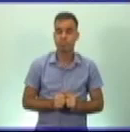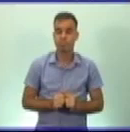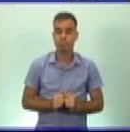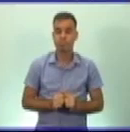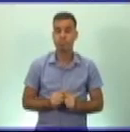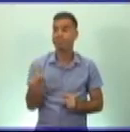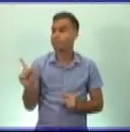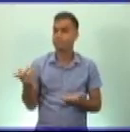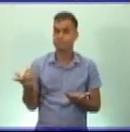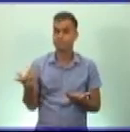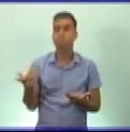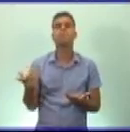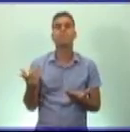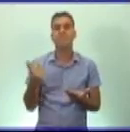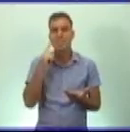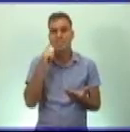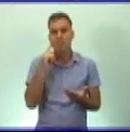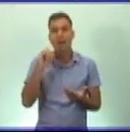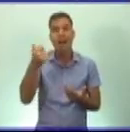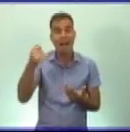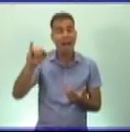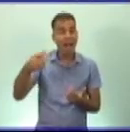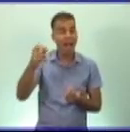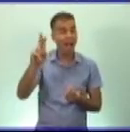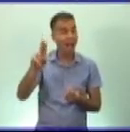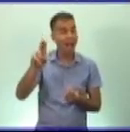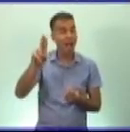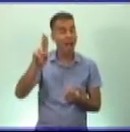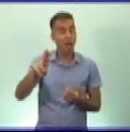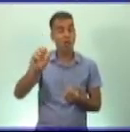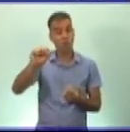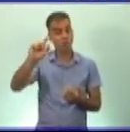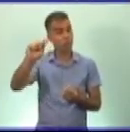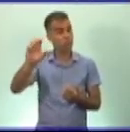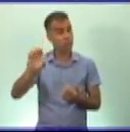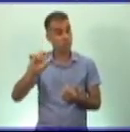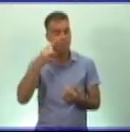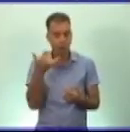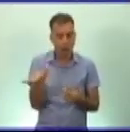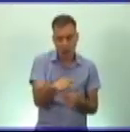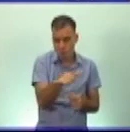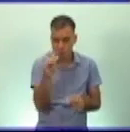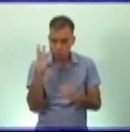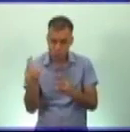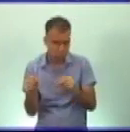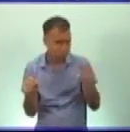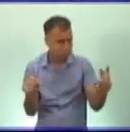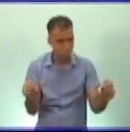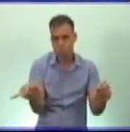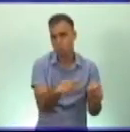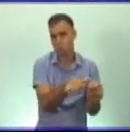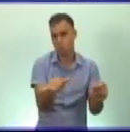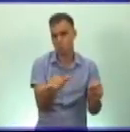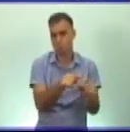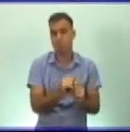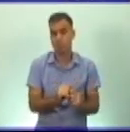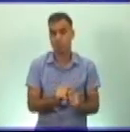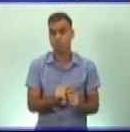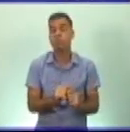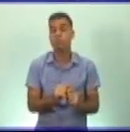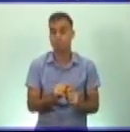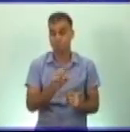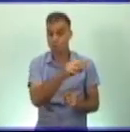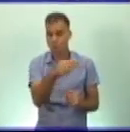implícito el ajuste para igualar la cantidad de átomos antes y después de la reacción. Recuerden que de una ecuación química yo puedo extraer